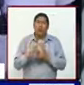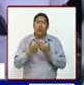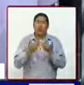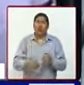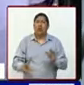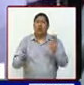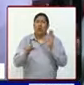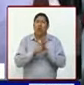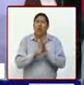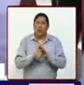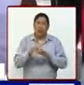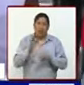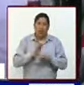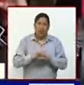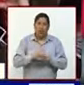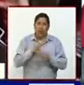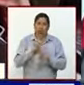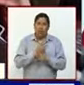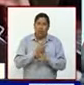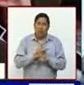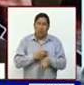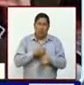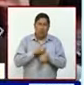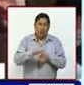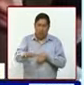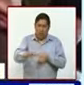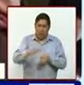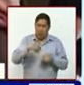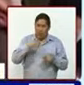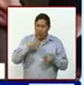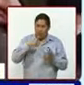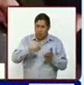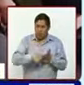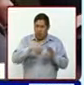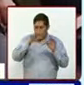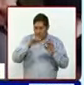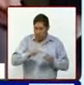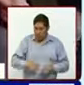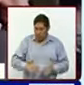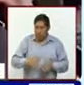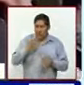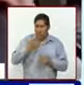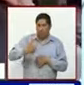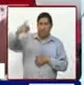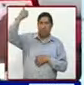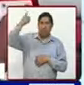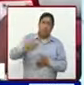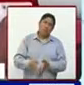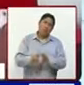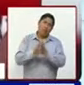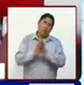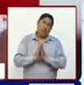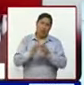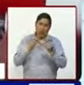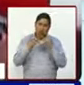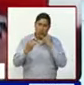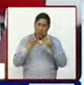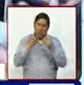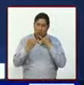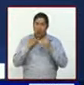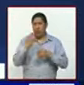ley, precautelar por seguridad, ha mandado a la Dirección Nacional de Seguridad Penitenciaria solicitando